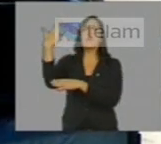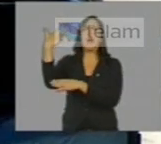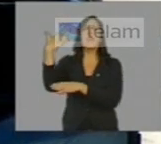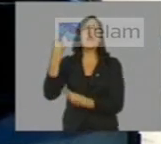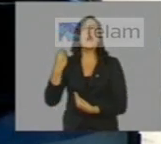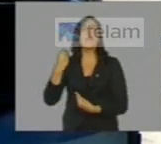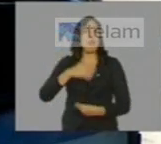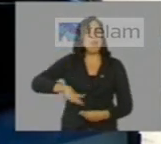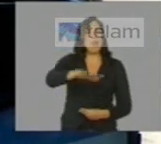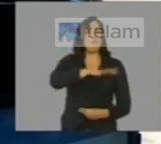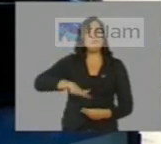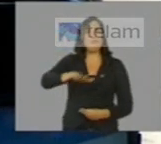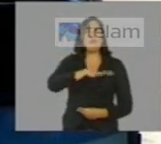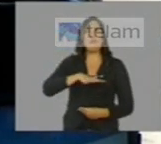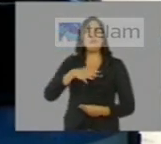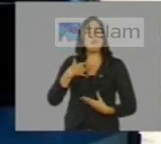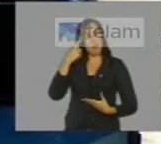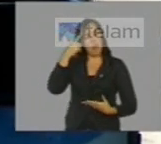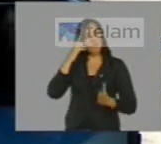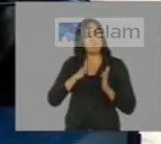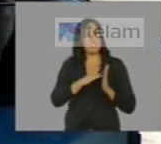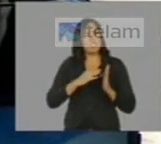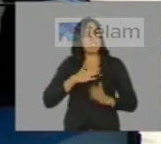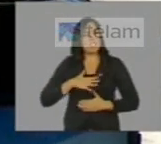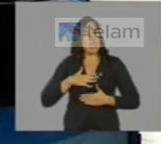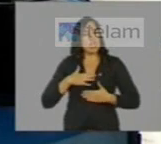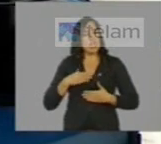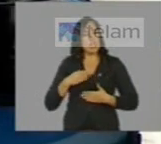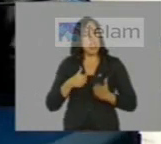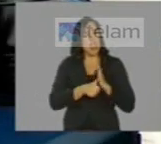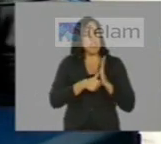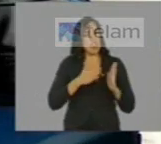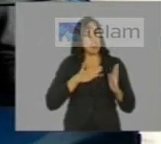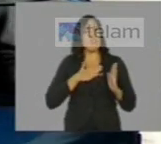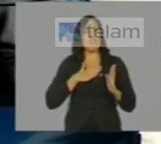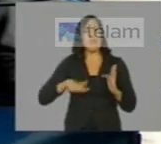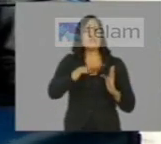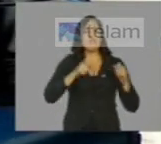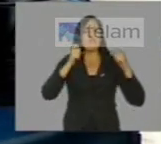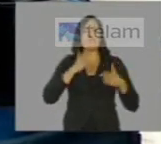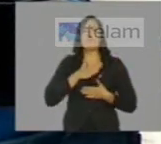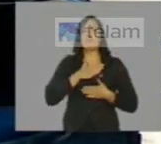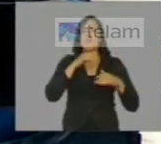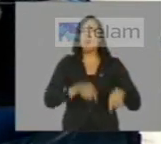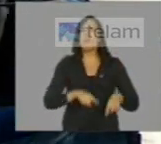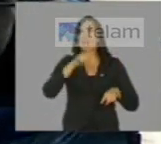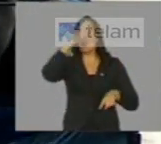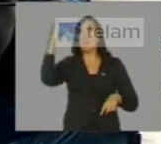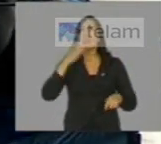pueblo argentino frente a los que eran sus enemigos, la necesidad de los símbolos como identidad